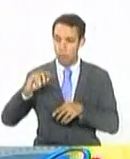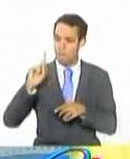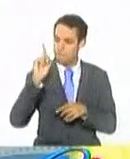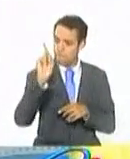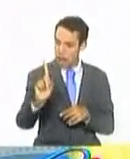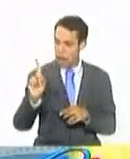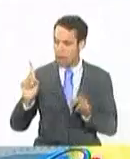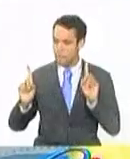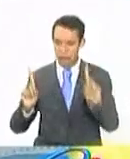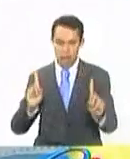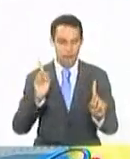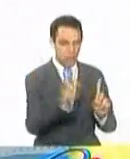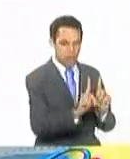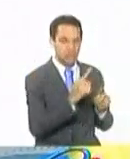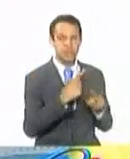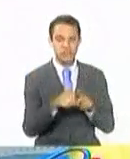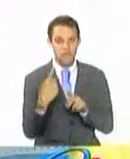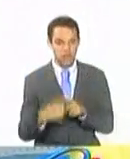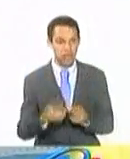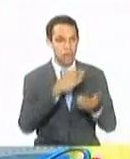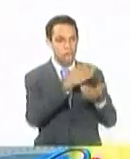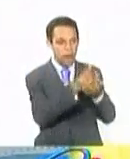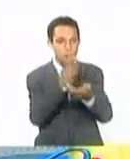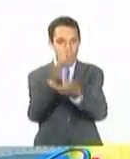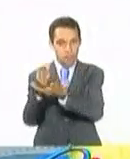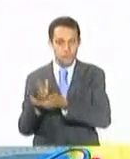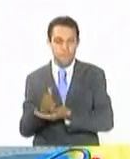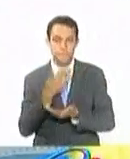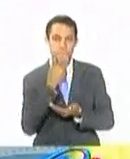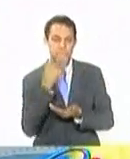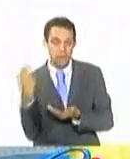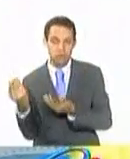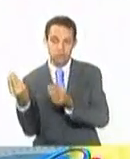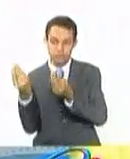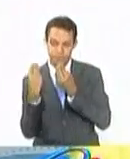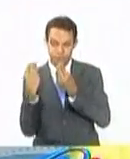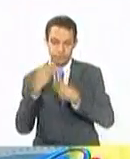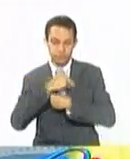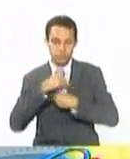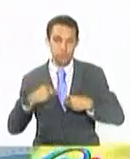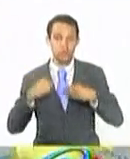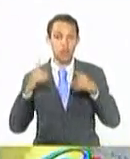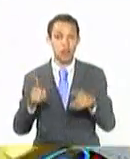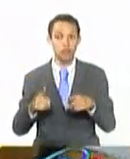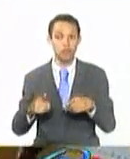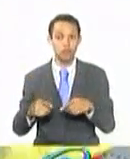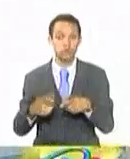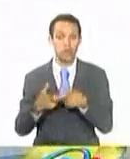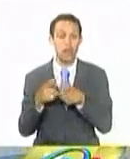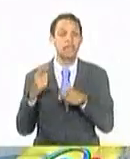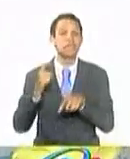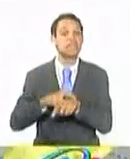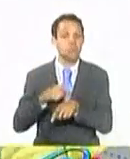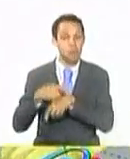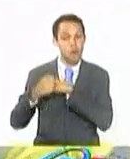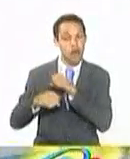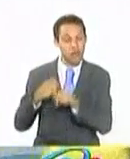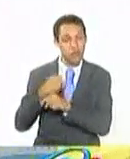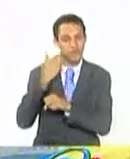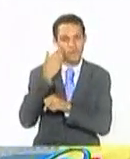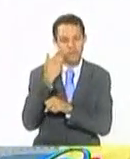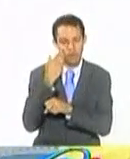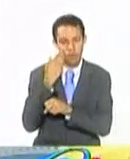porque hemos visto muchos casos clínicos muy avanzados que con el cambio de actitud y el cambio de